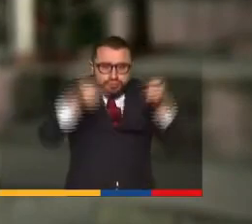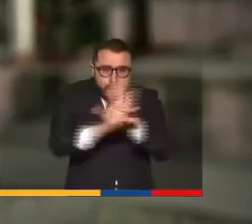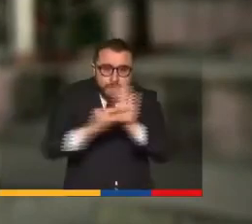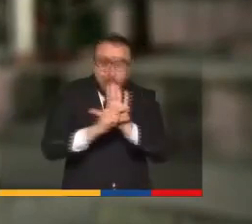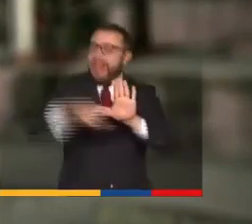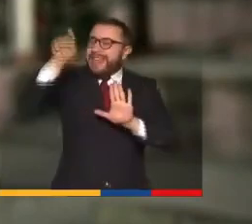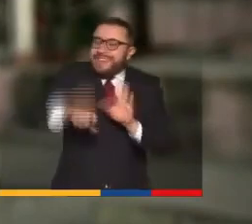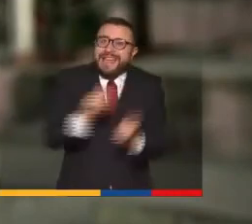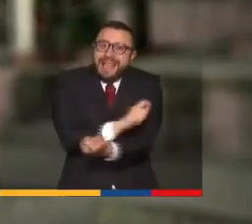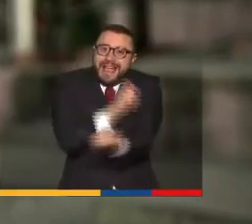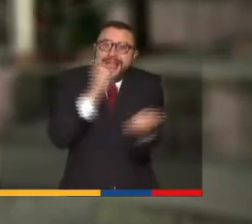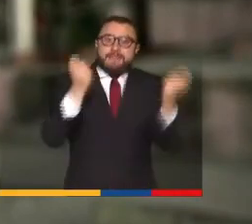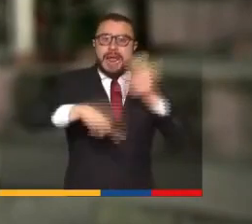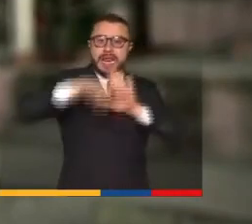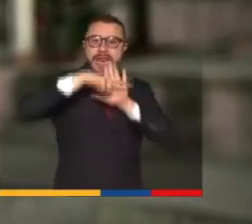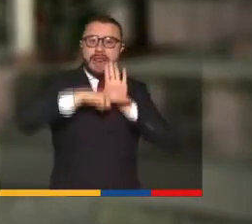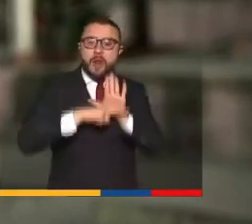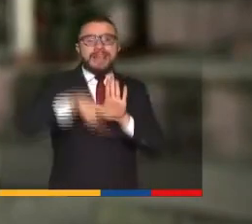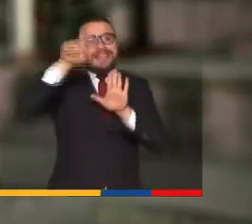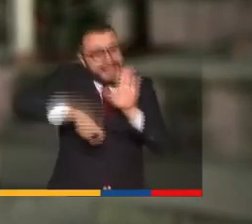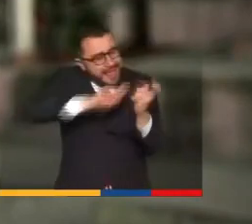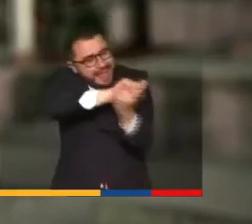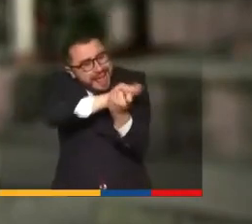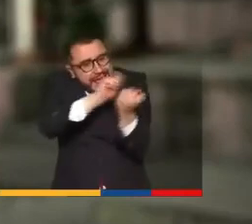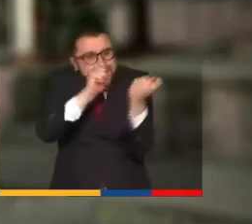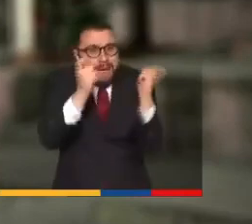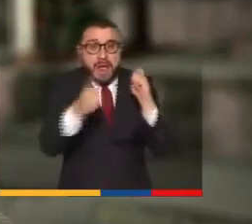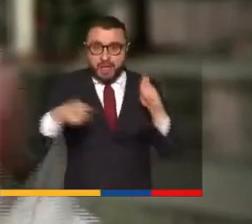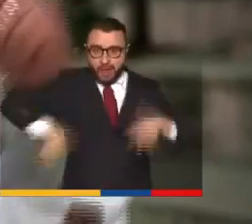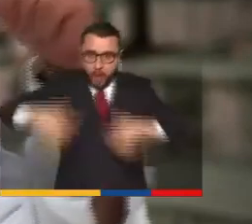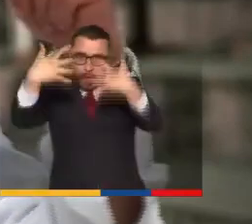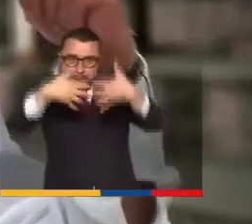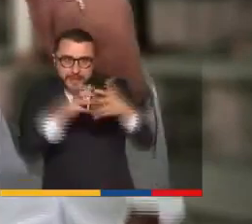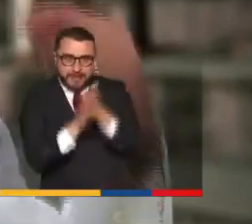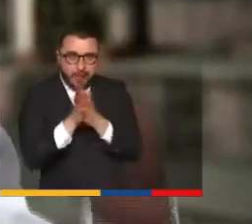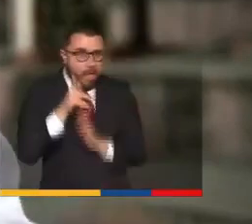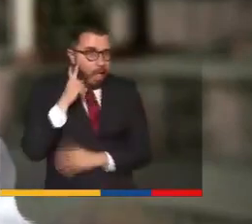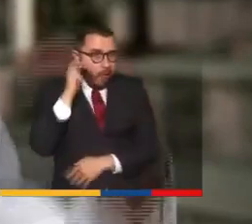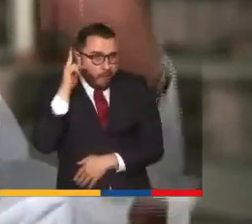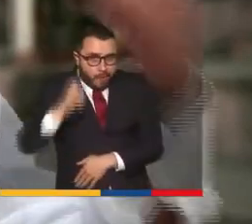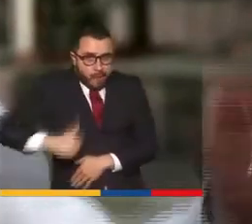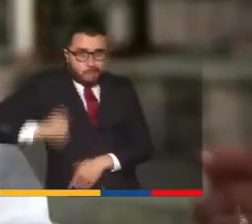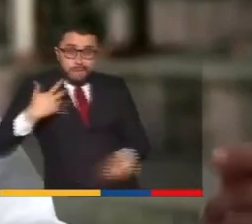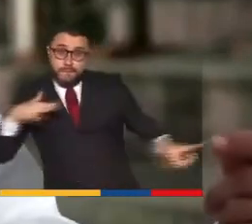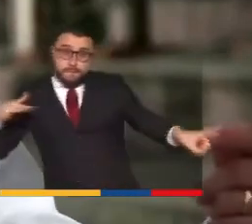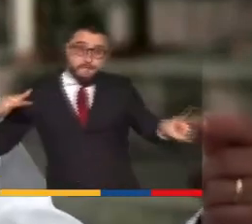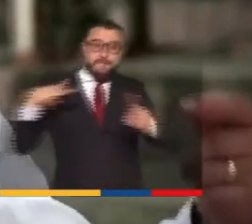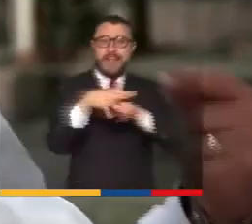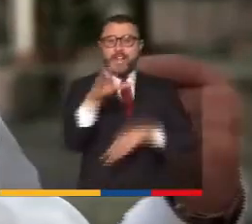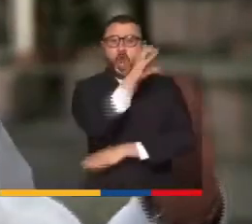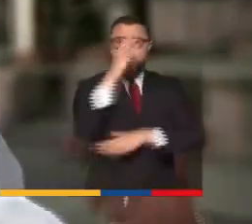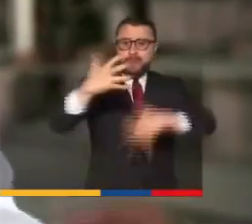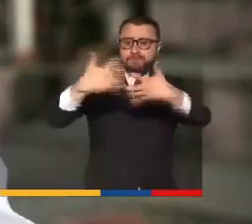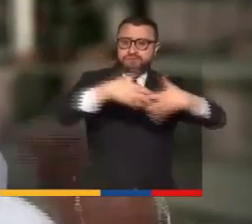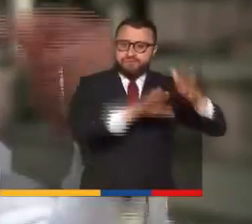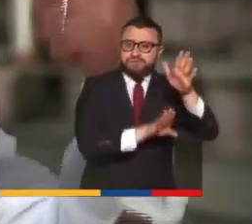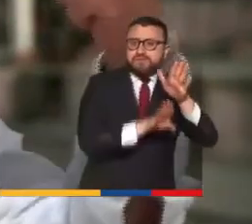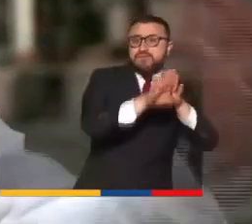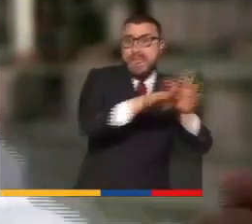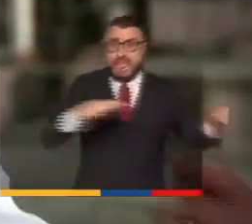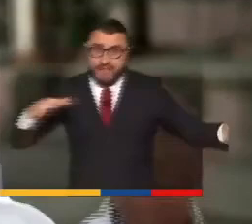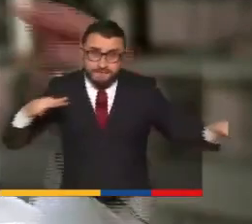estas empresas establezcan precios que vayan en contra del desarrollo industrial de Colombia,